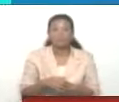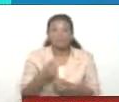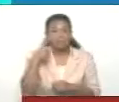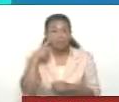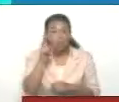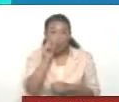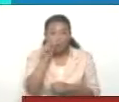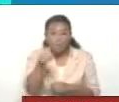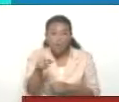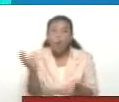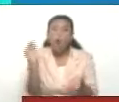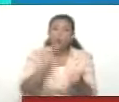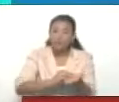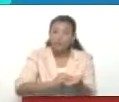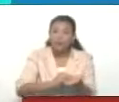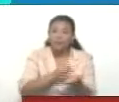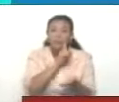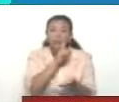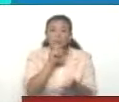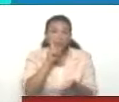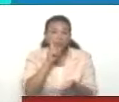Ernesto, aquí volvieron a poner,